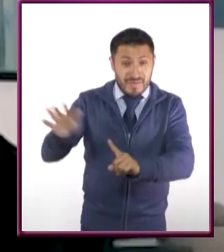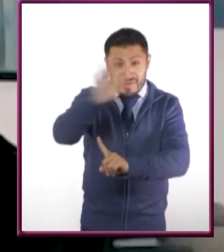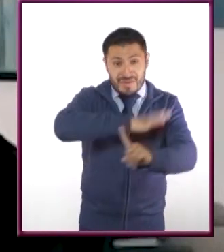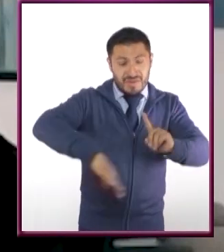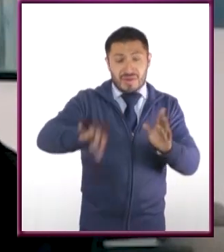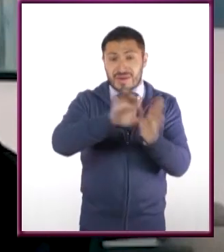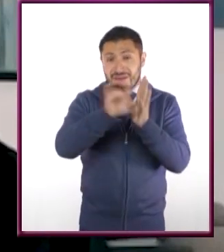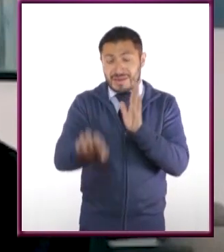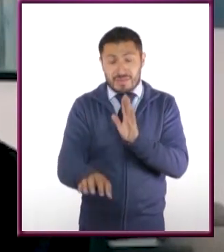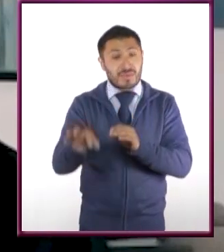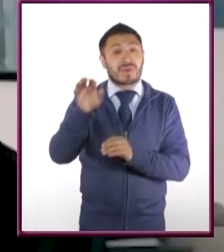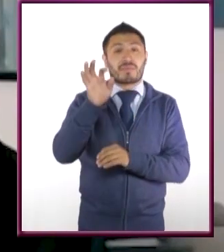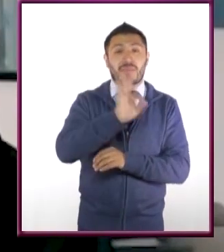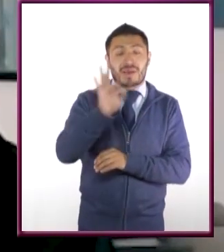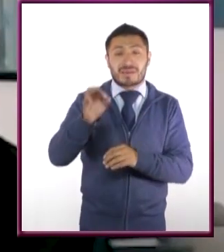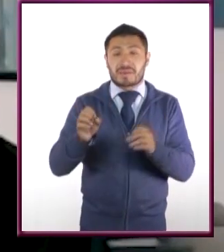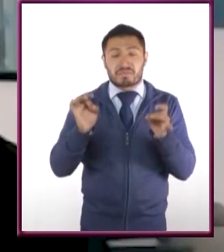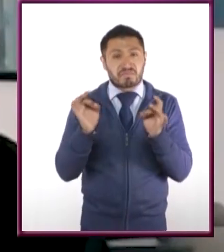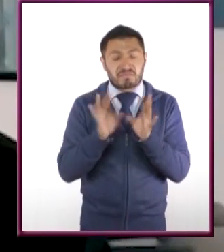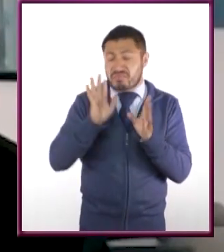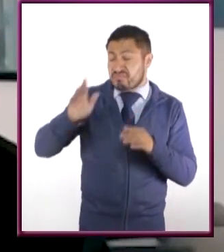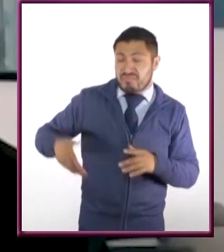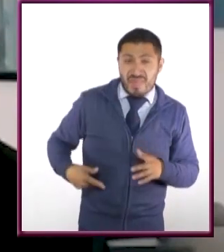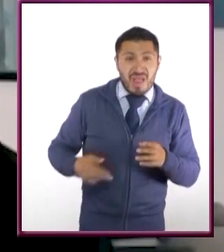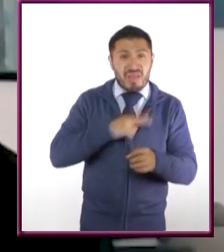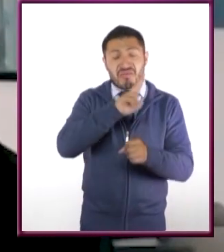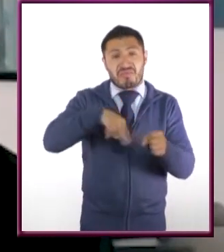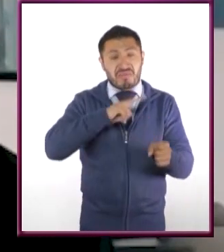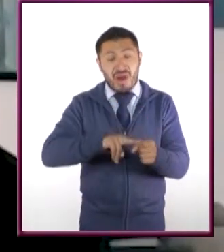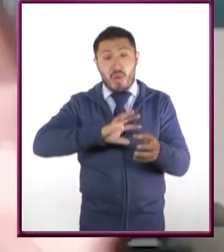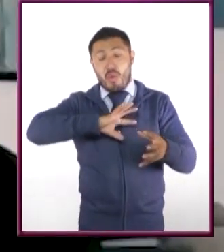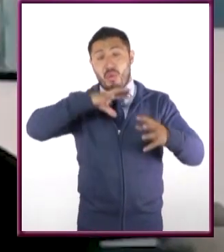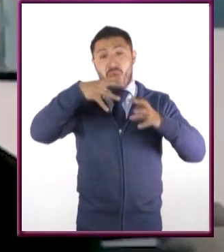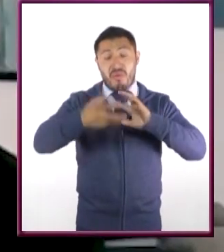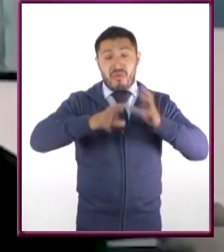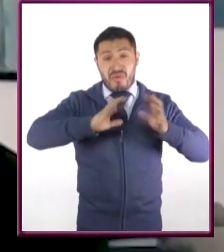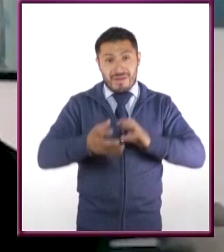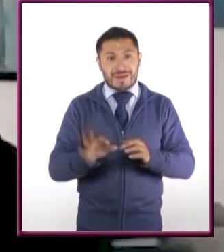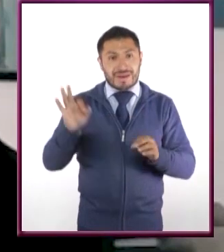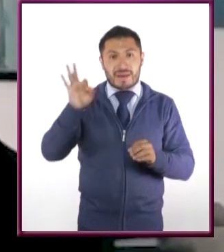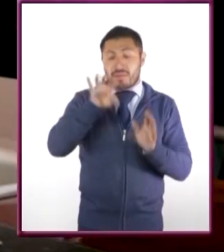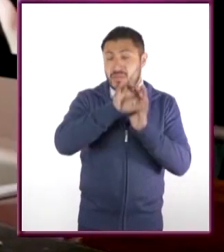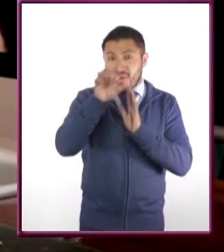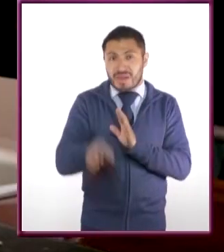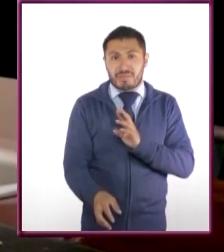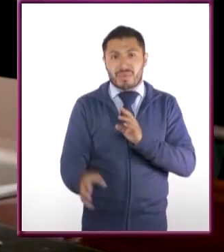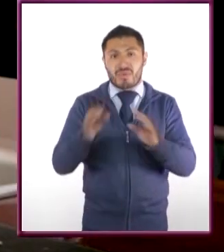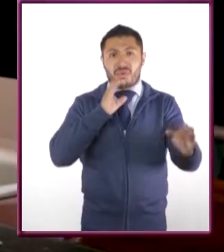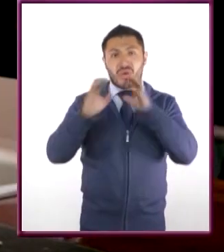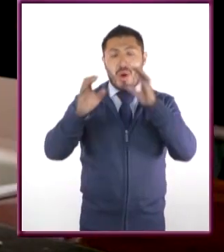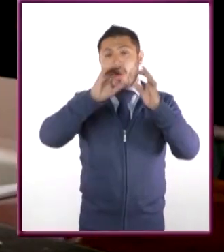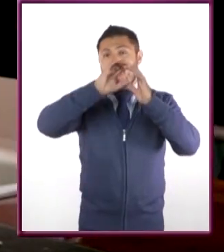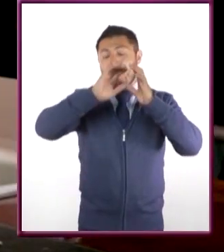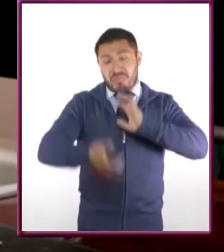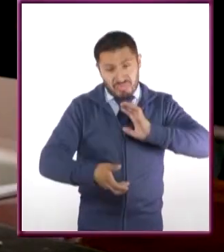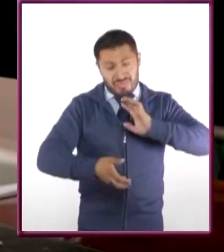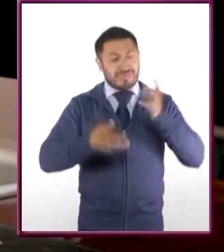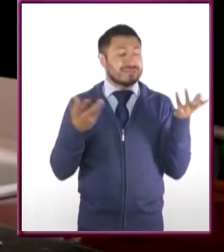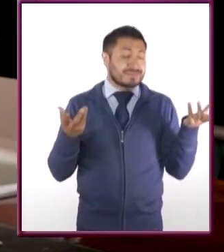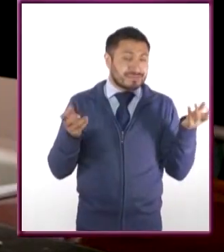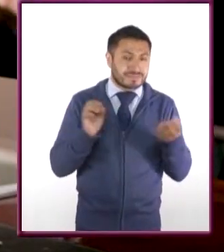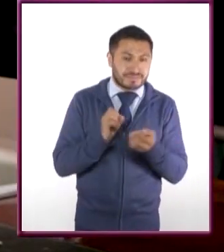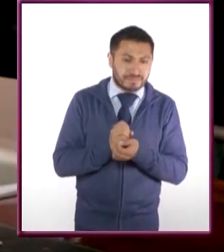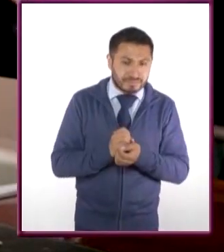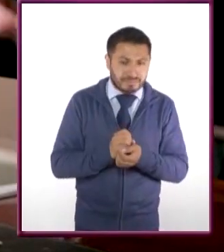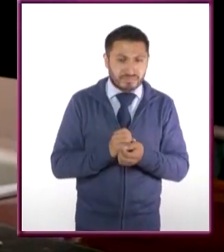fenómeno natural, pues puedes ayudar, ¿sí? Si se caen las redes de telecomunicaciones comúnmente conocidas, como si